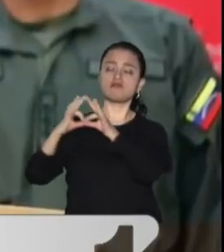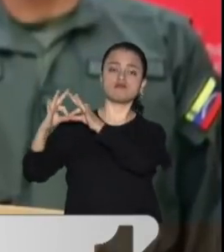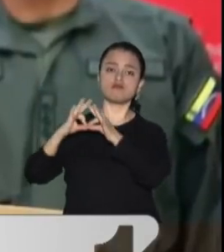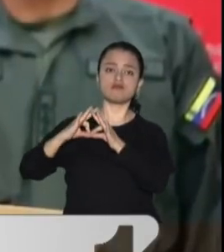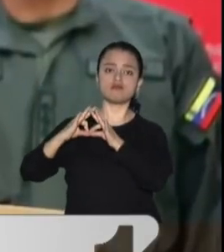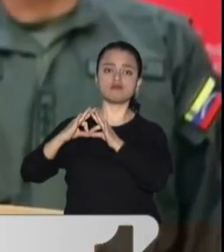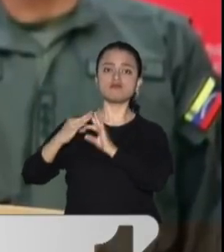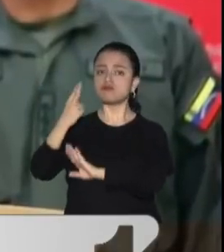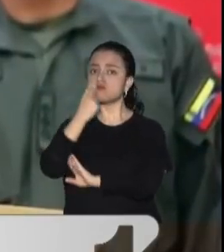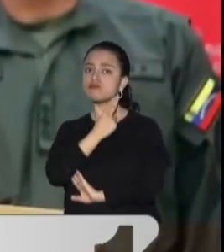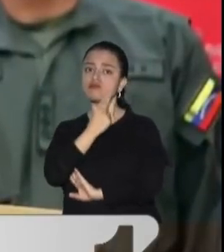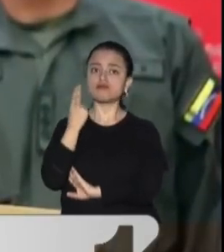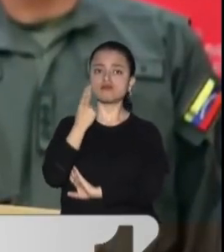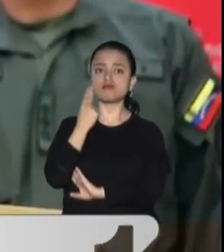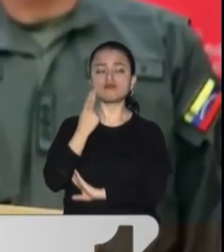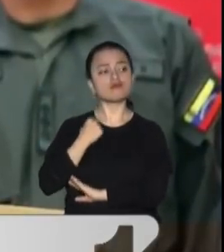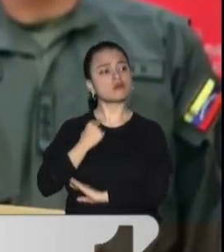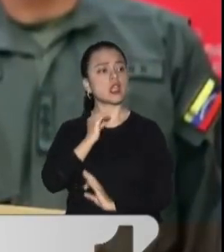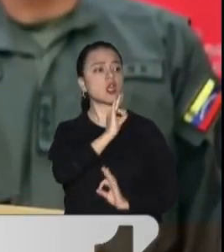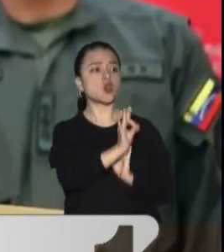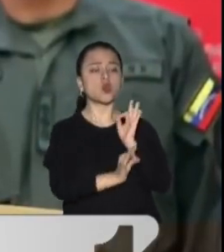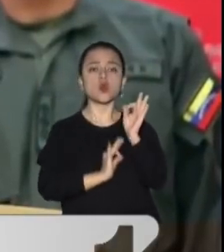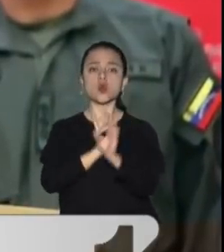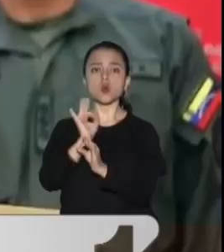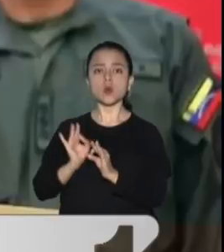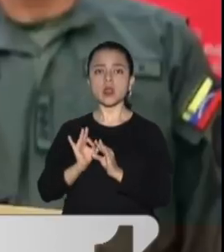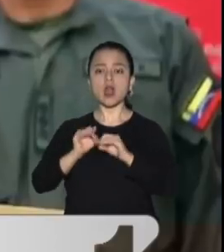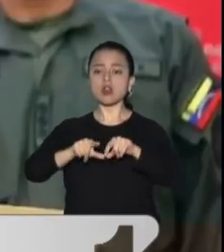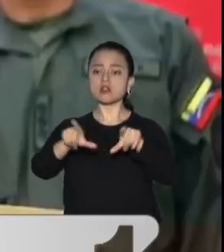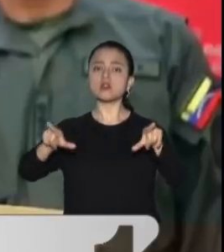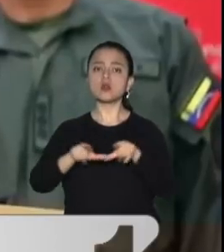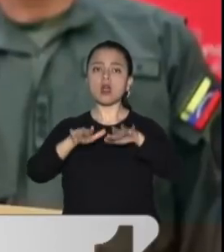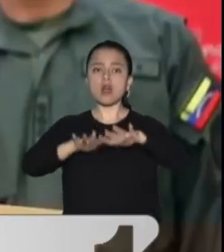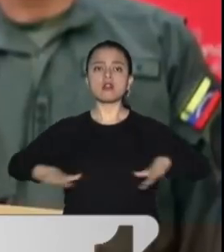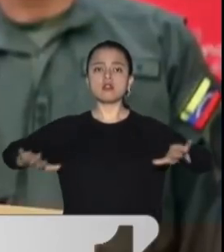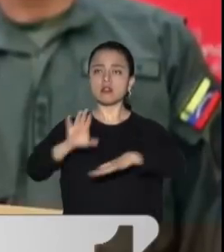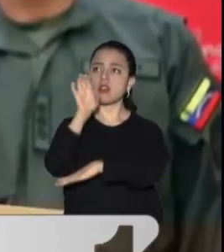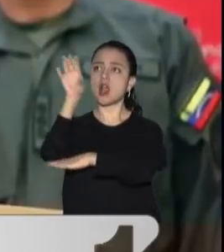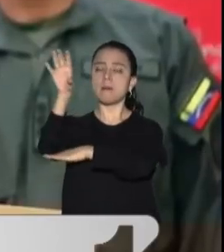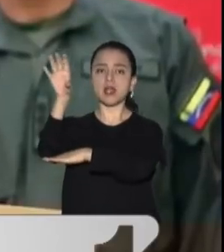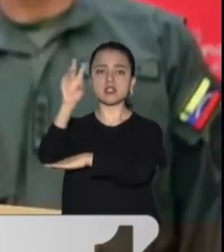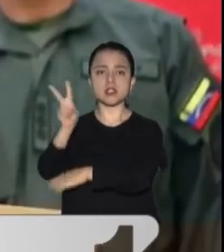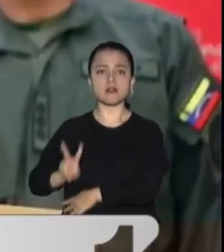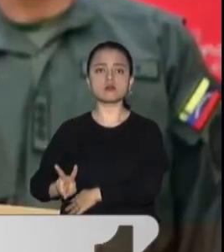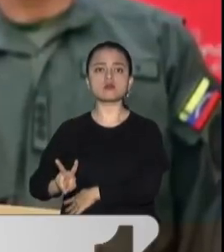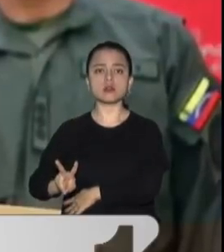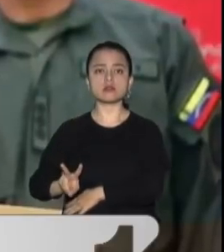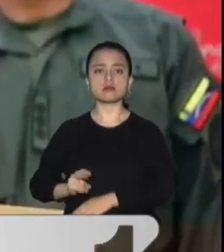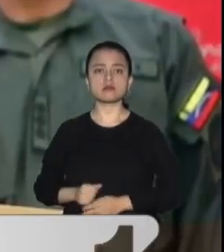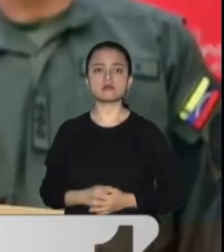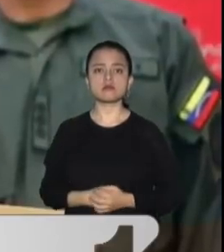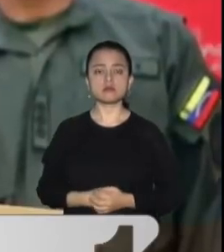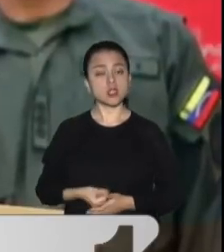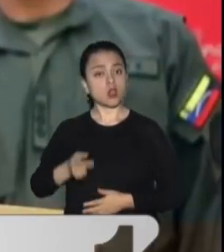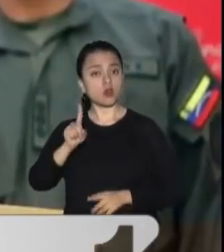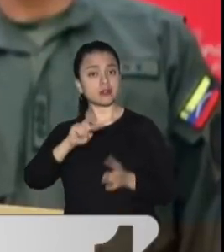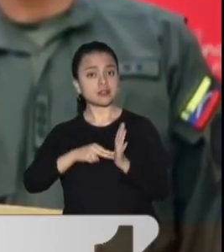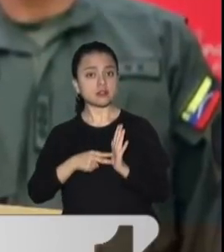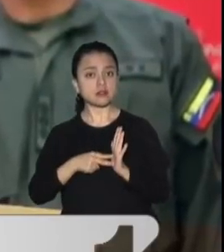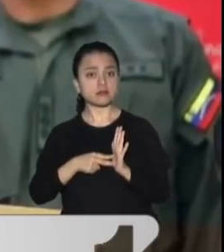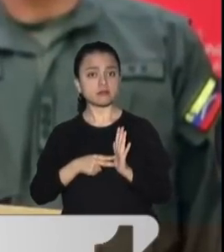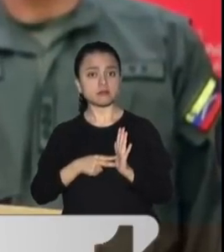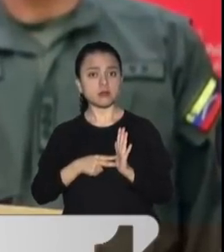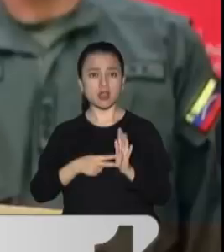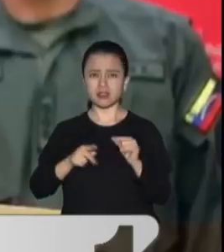inquebrantable compromiso de garantizar la integridad territorial y soberanía de la nación, lo cual